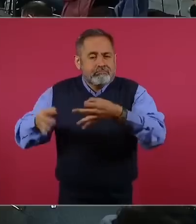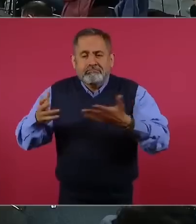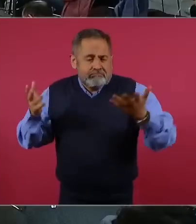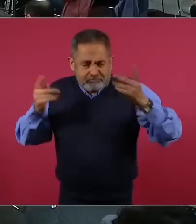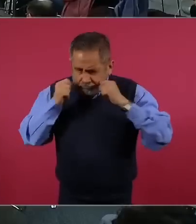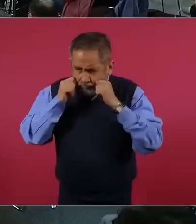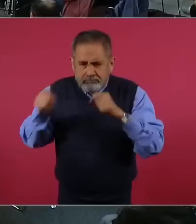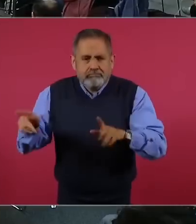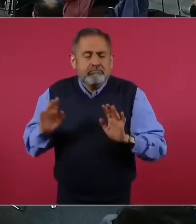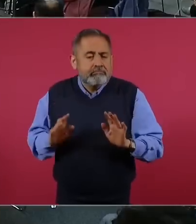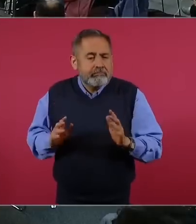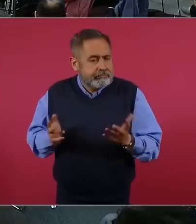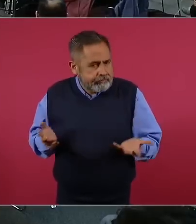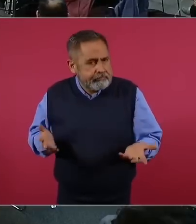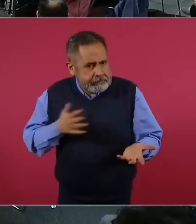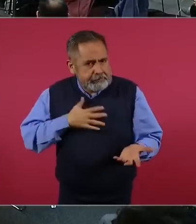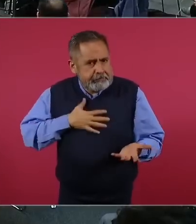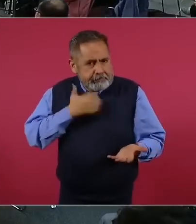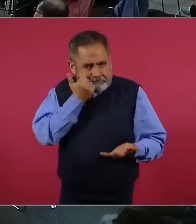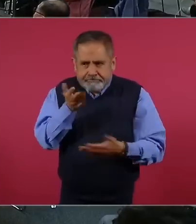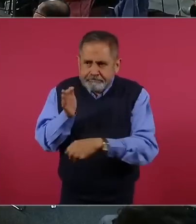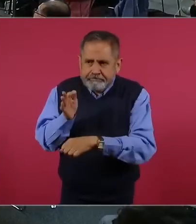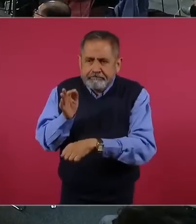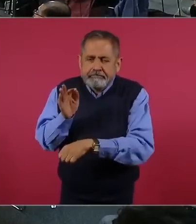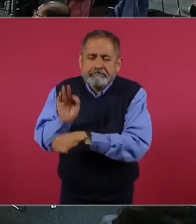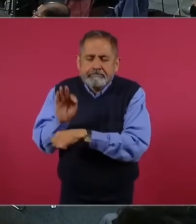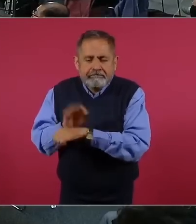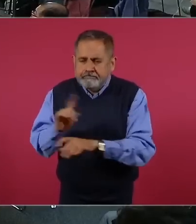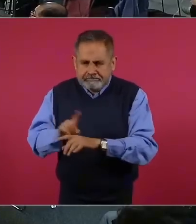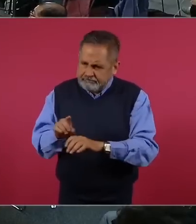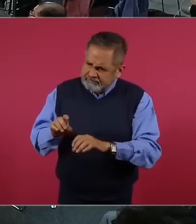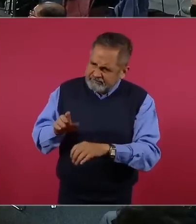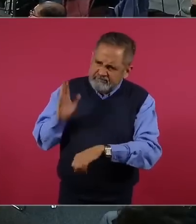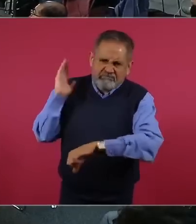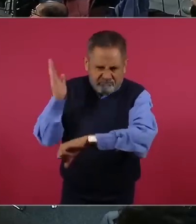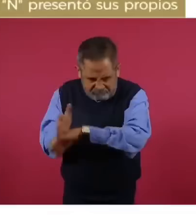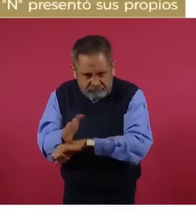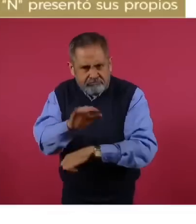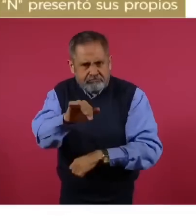esto es a lo que voy. Miren lo que hace